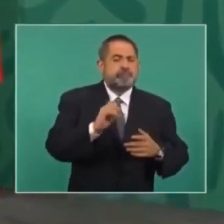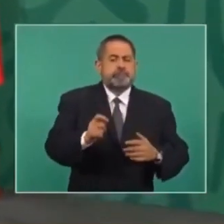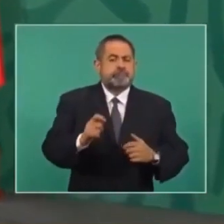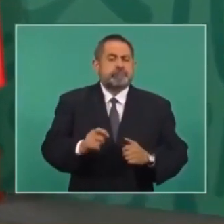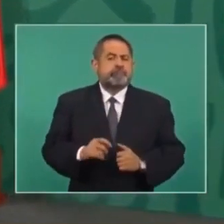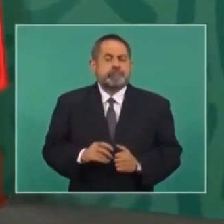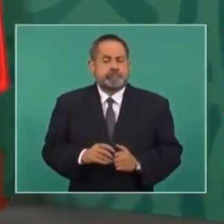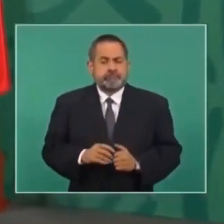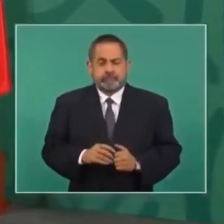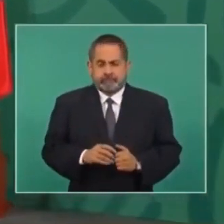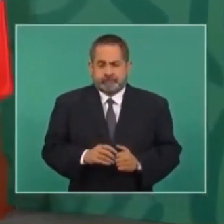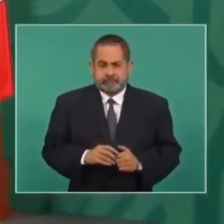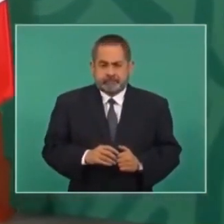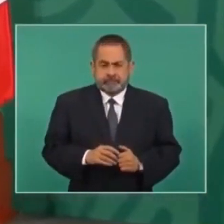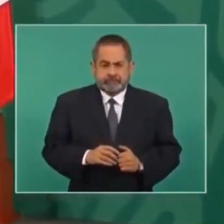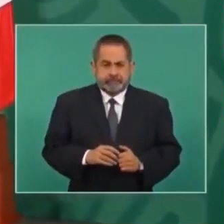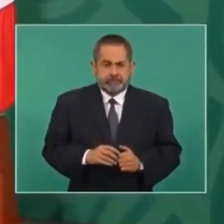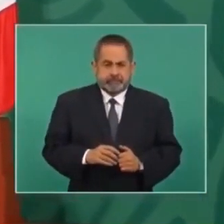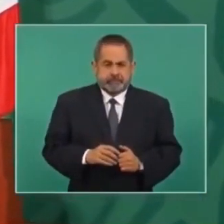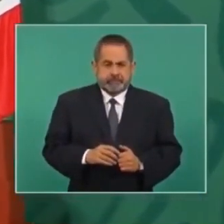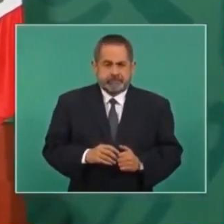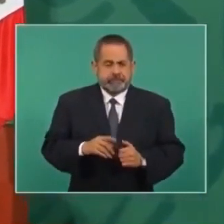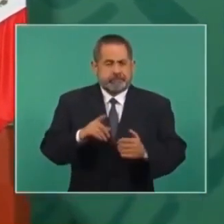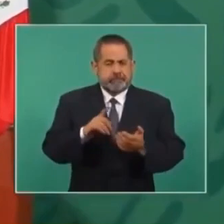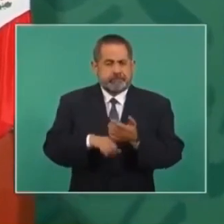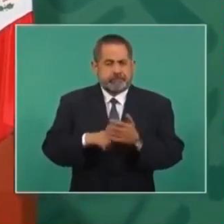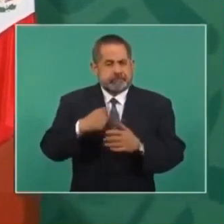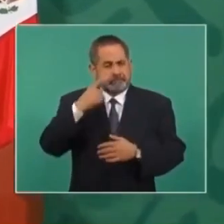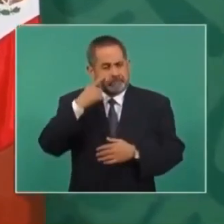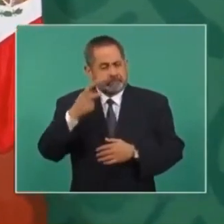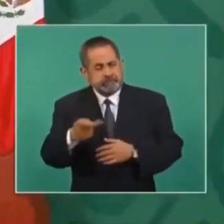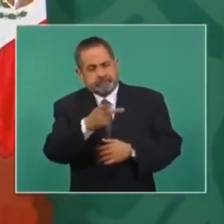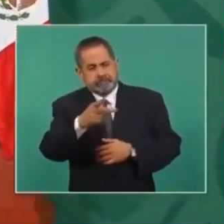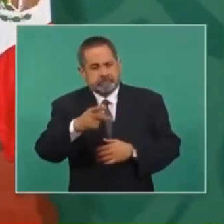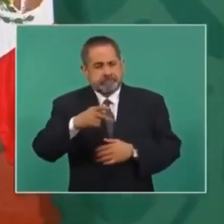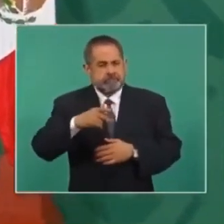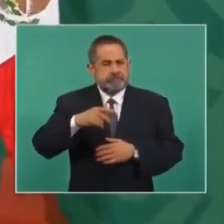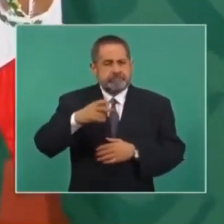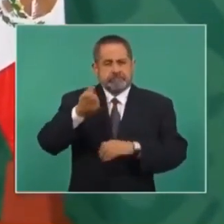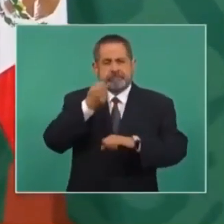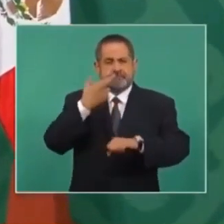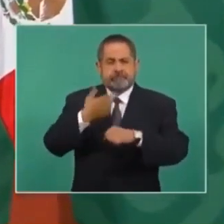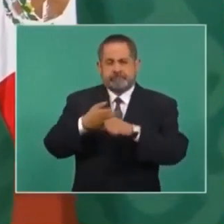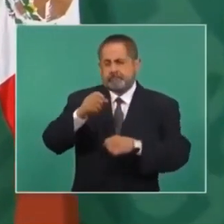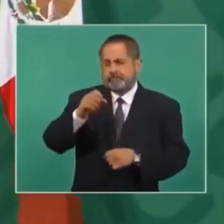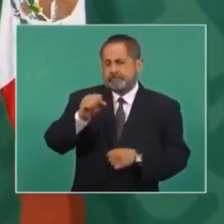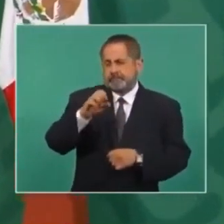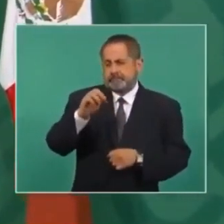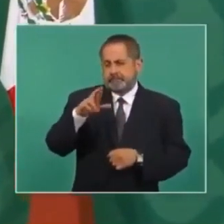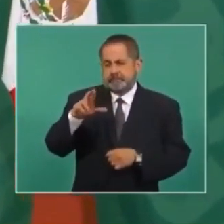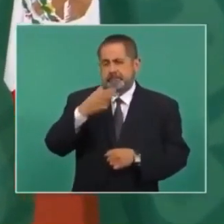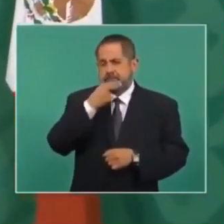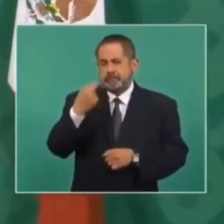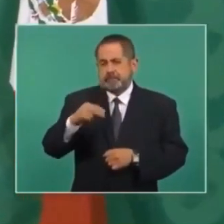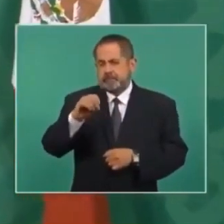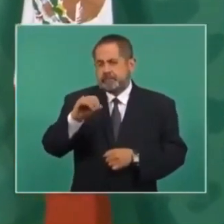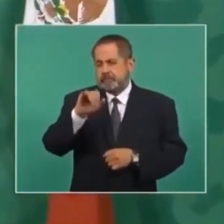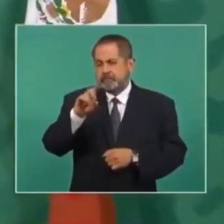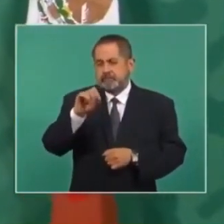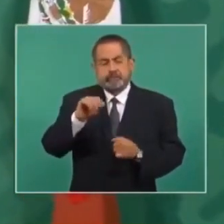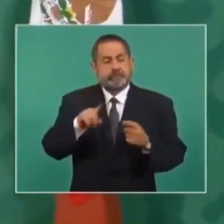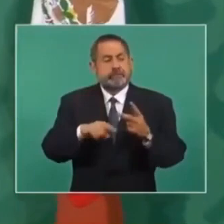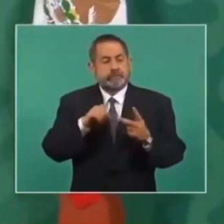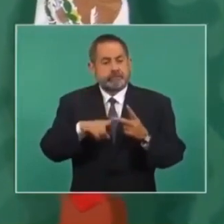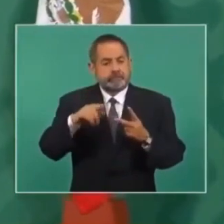a el almirante Ojeda, secretario de Marina, como al general Sandoval,